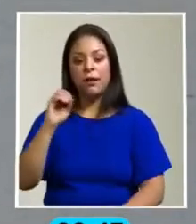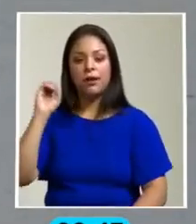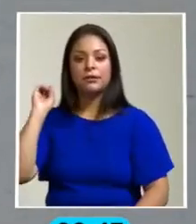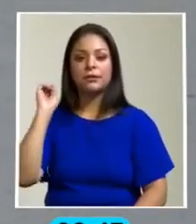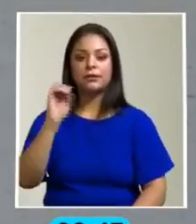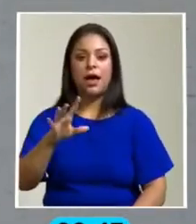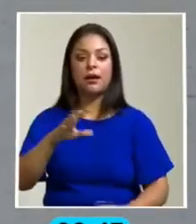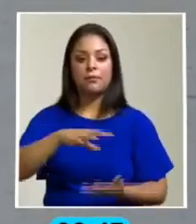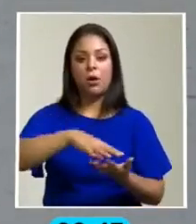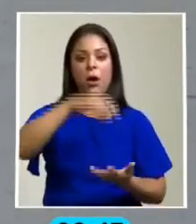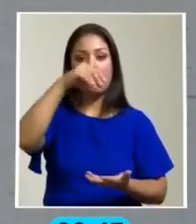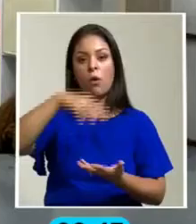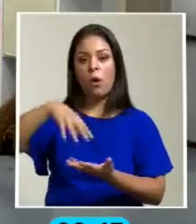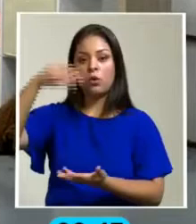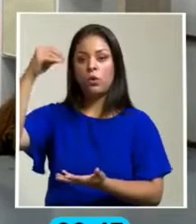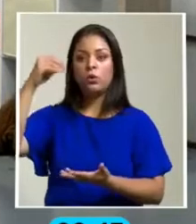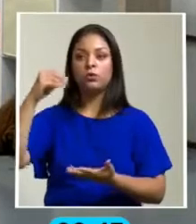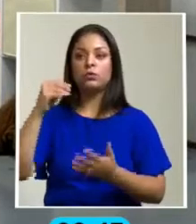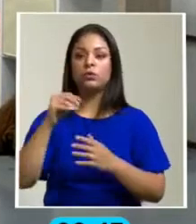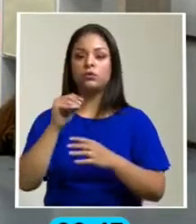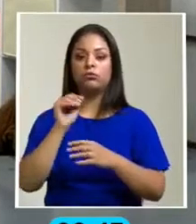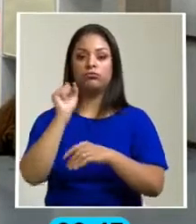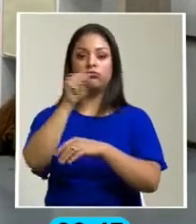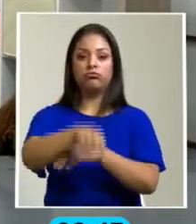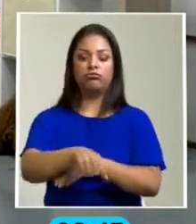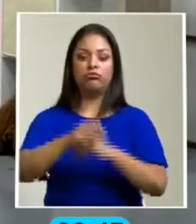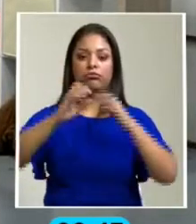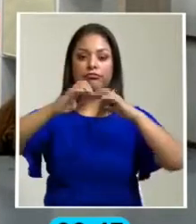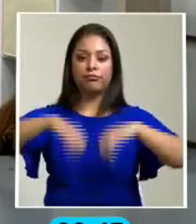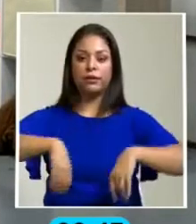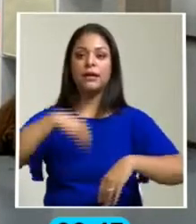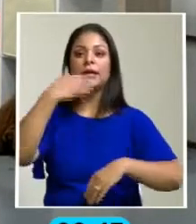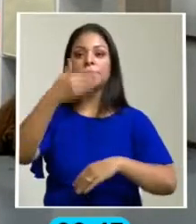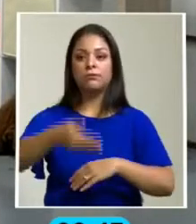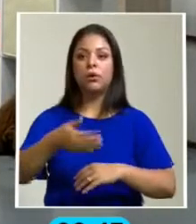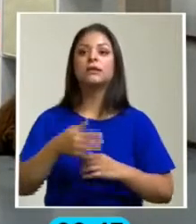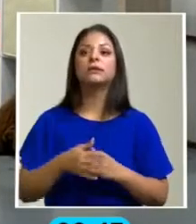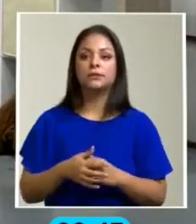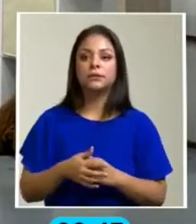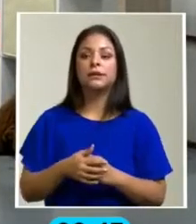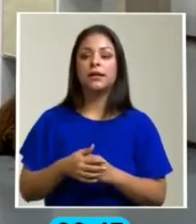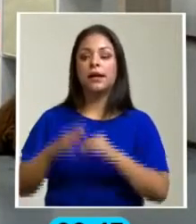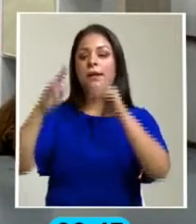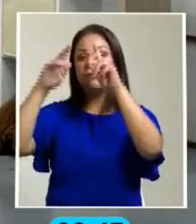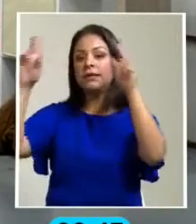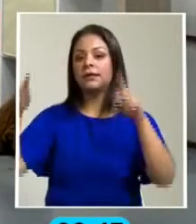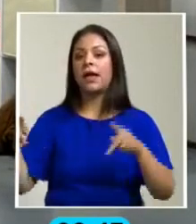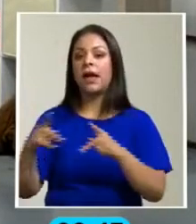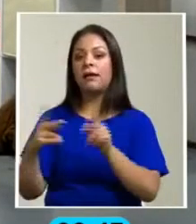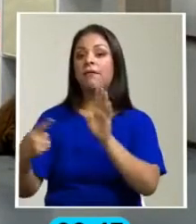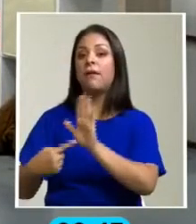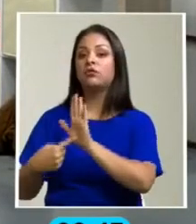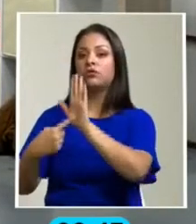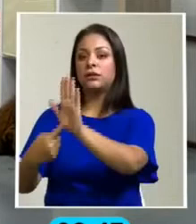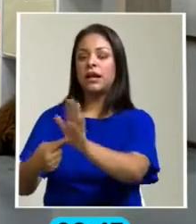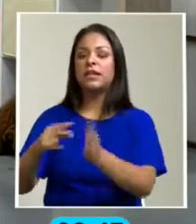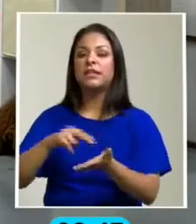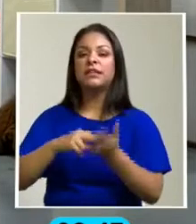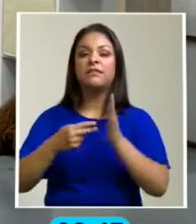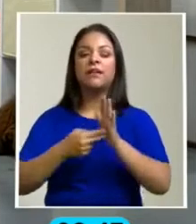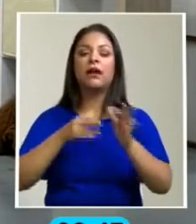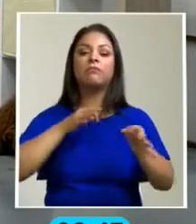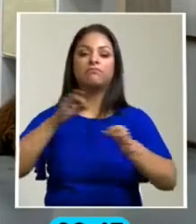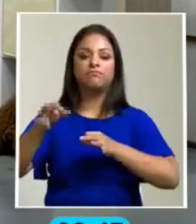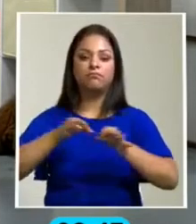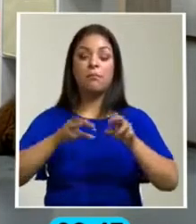así luego pasará a la pizarra para representar cada uno de los valores y explicarnos un poquito qué son los valores. Ángel. Ah, muy bien, Ángel, inicia,